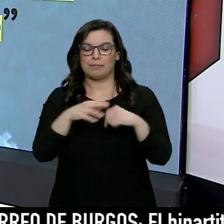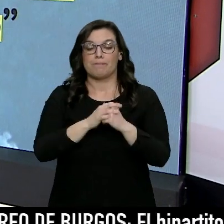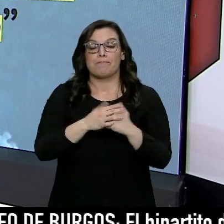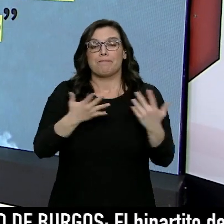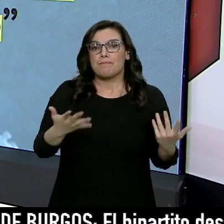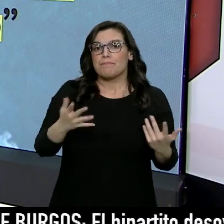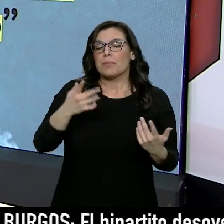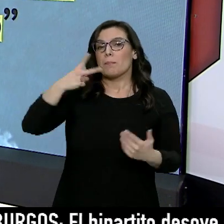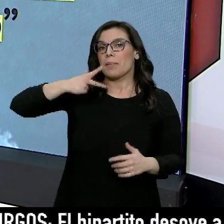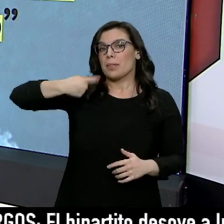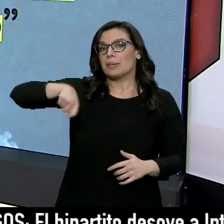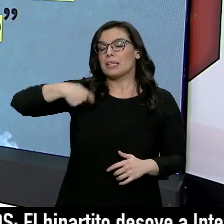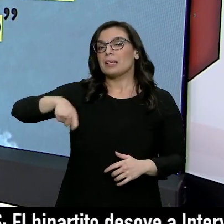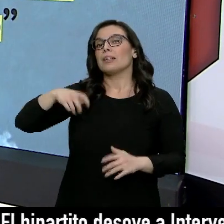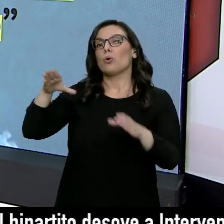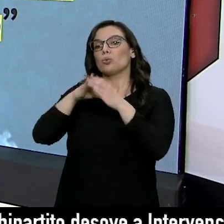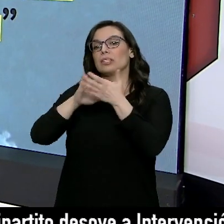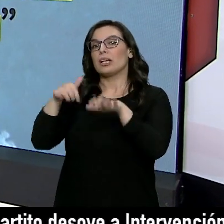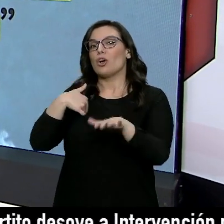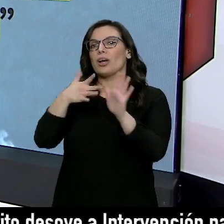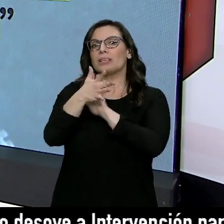vicepresidente de la Junta a quienes se han inyectado.